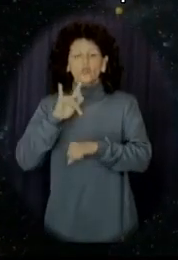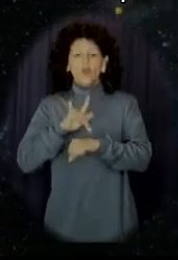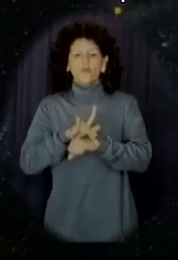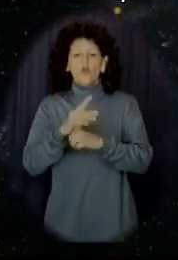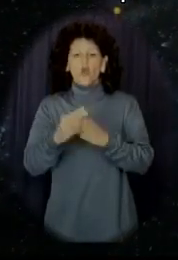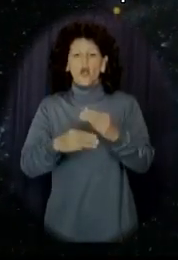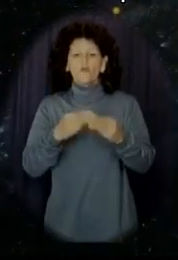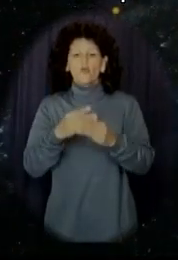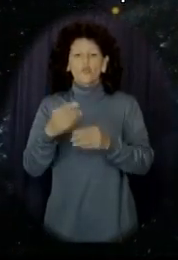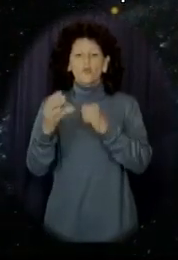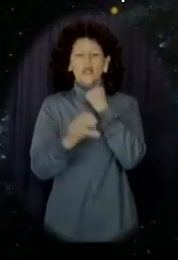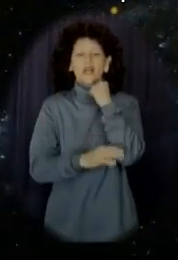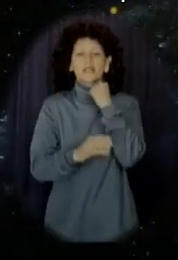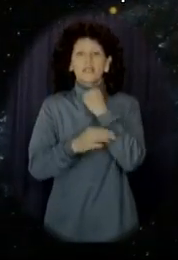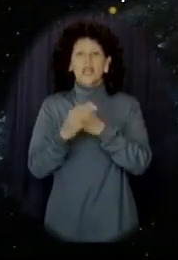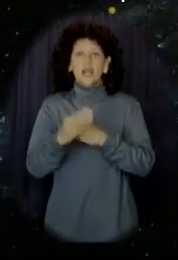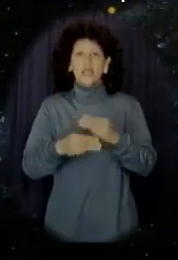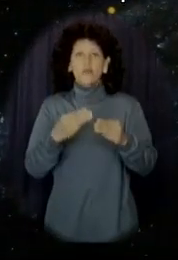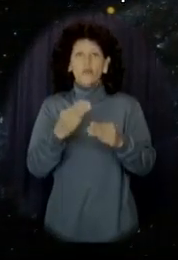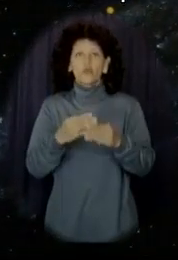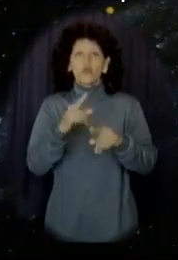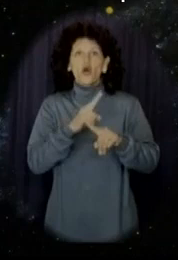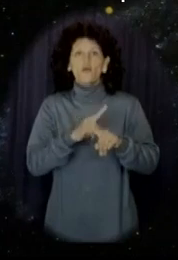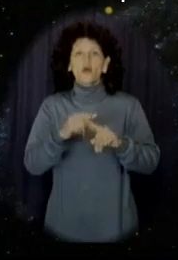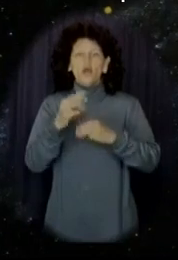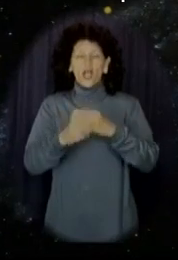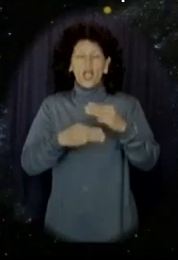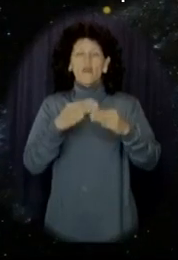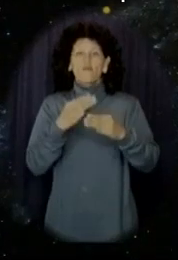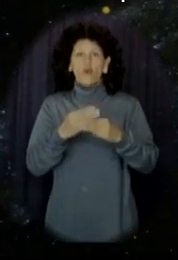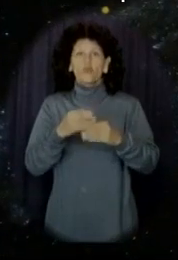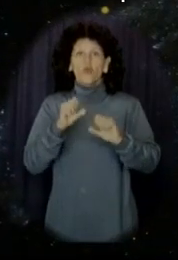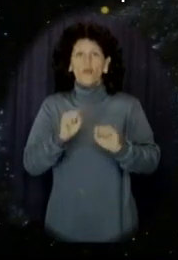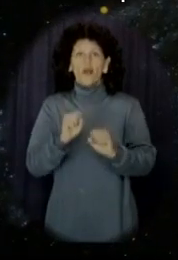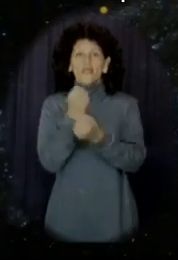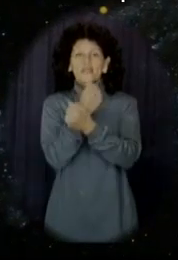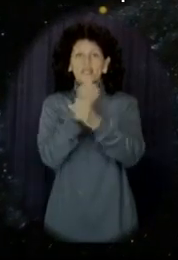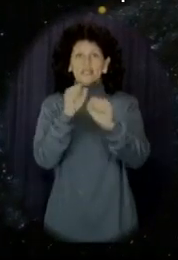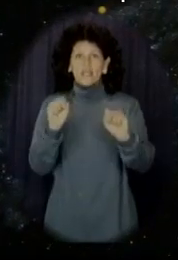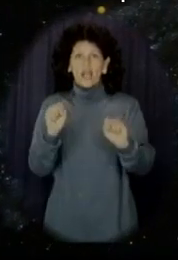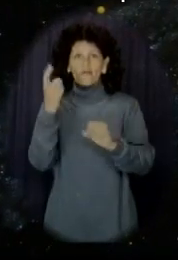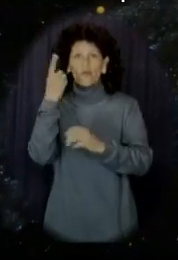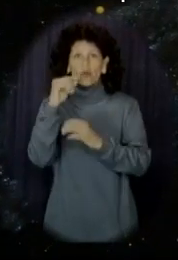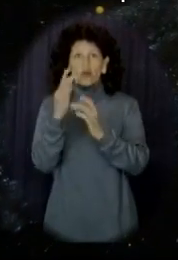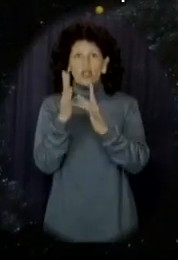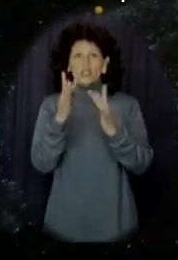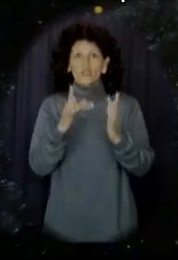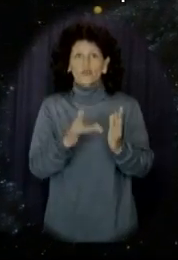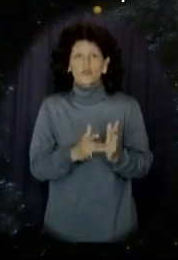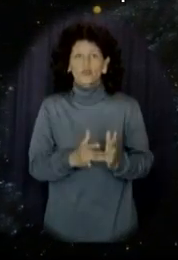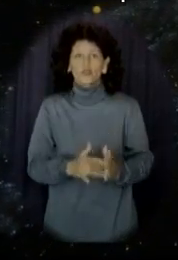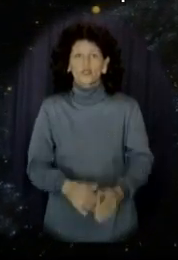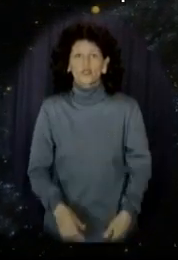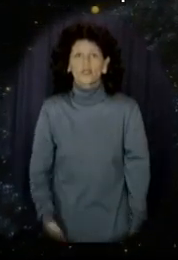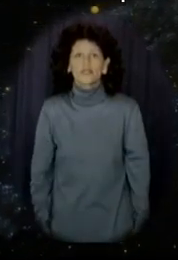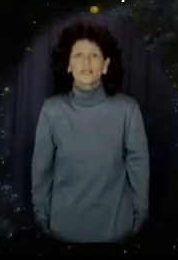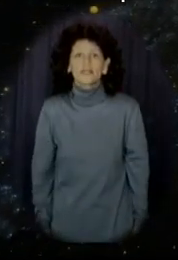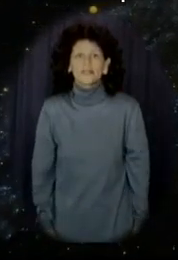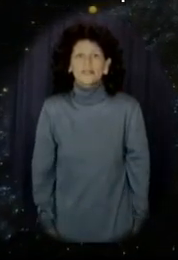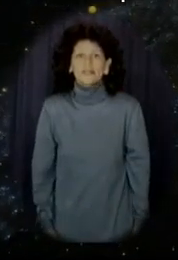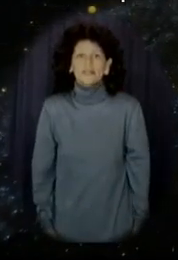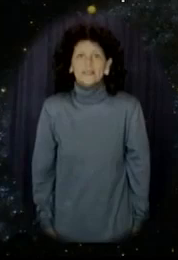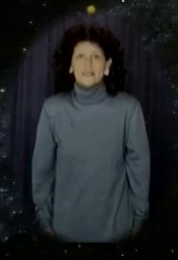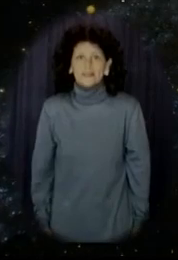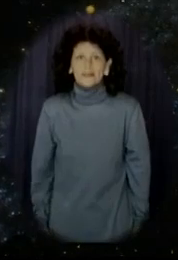Porque Dios no envió a su Hijo al mundo para condenar al mundo, sino para que a través de Él fuera salvado.